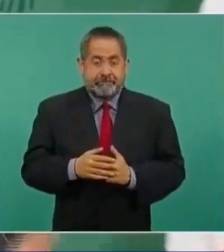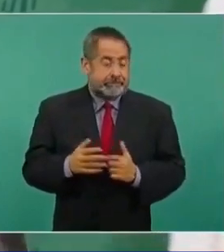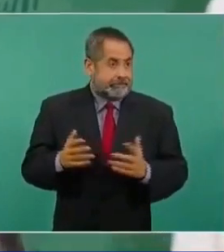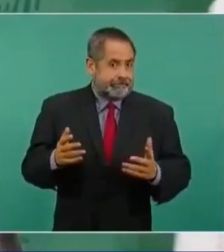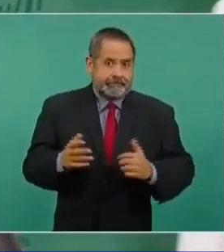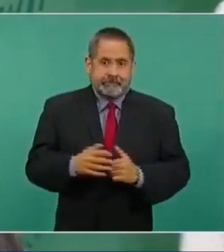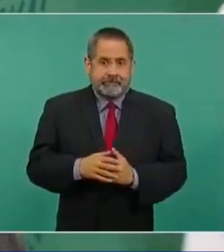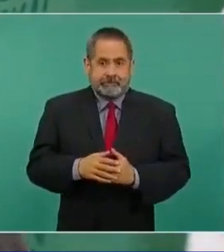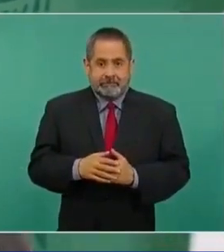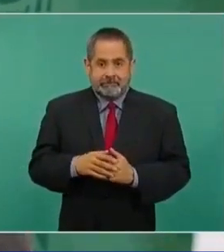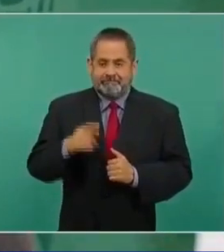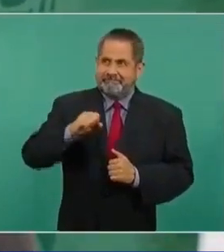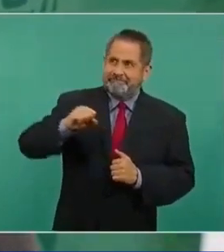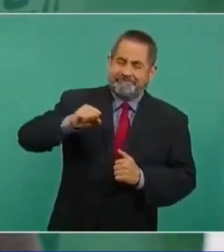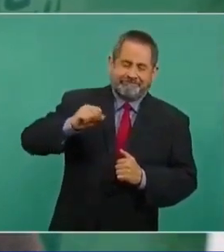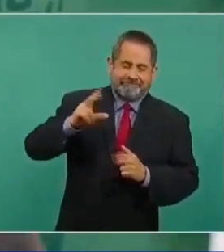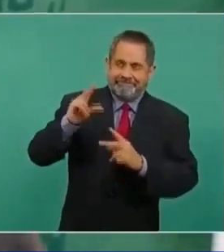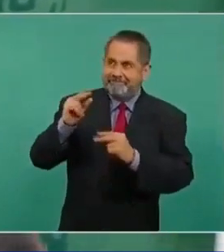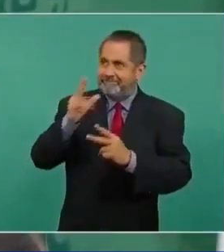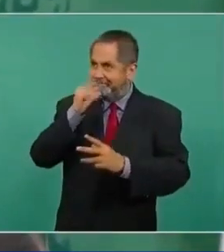porque resistimos.